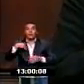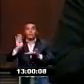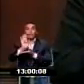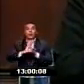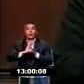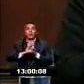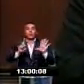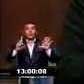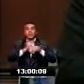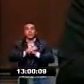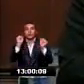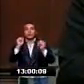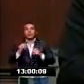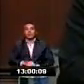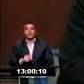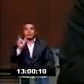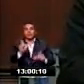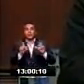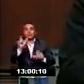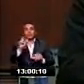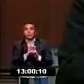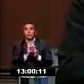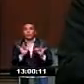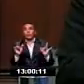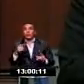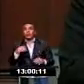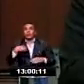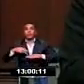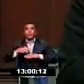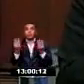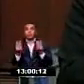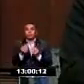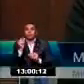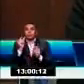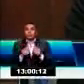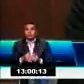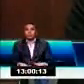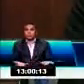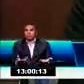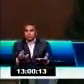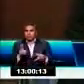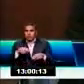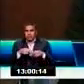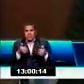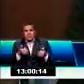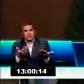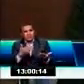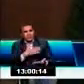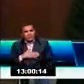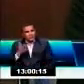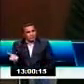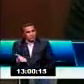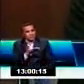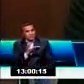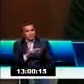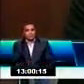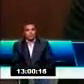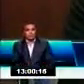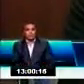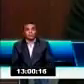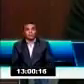caminar a las 6 de la mañana y no hay más personas, yo estoy caminando con pocas personas, no hay ningún problema, por favor háganlo, porque